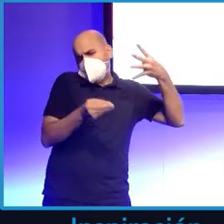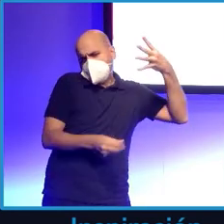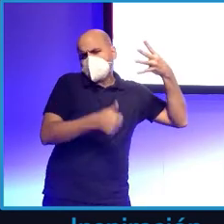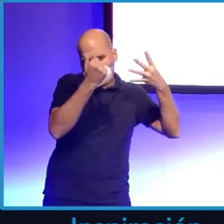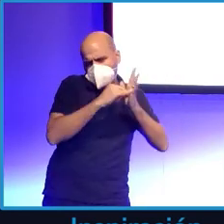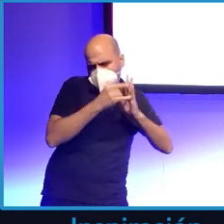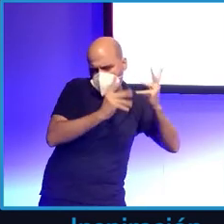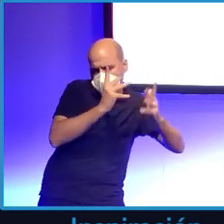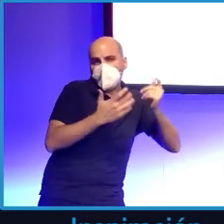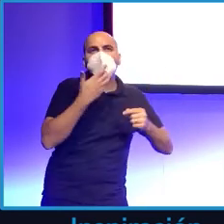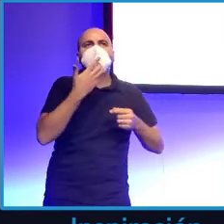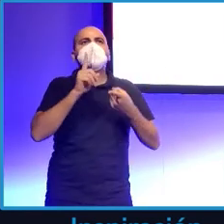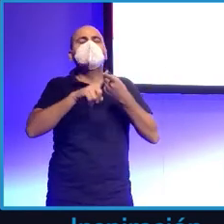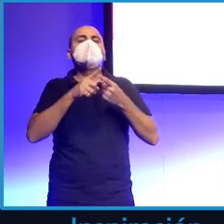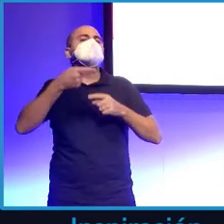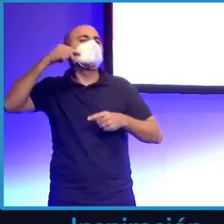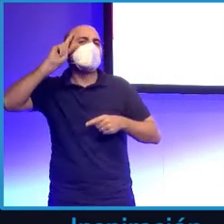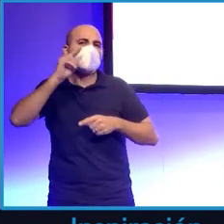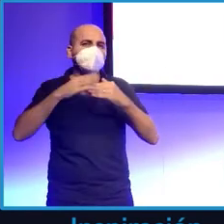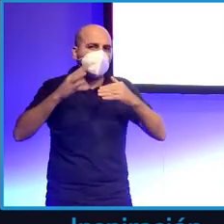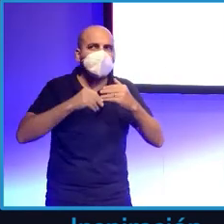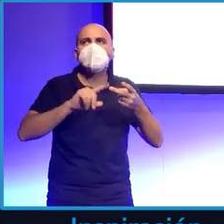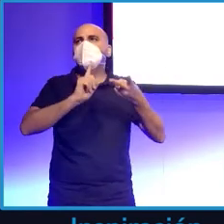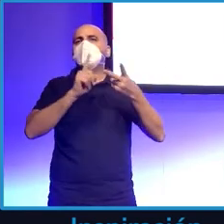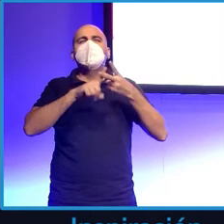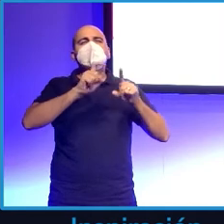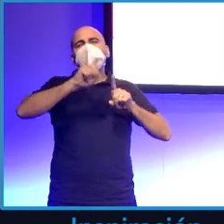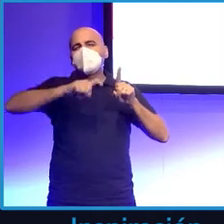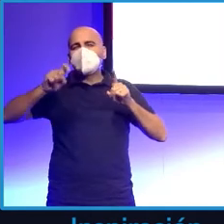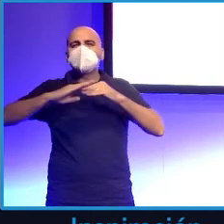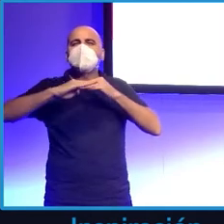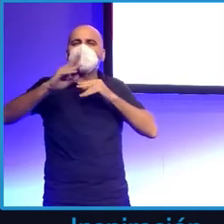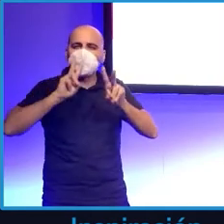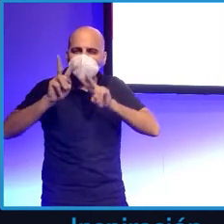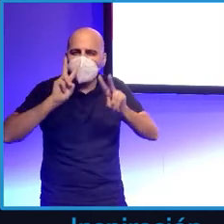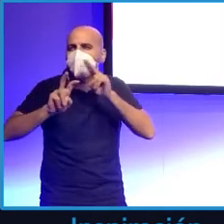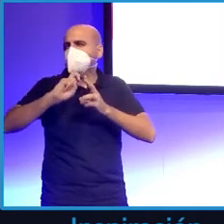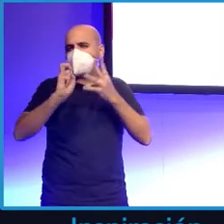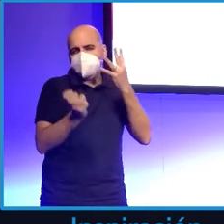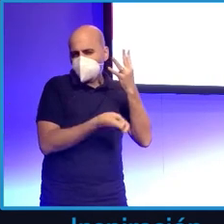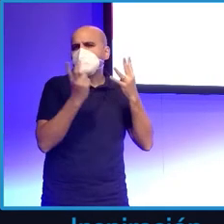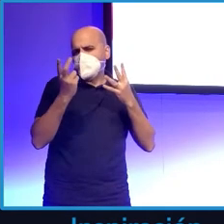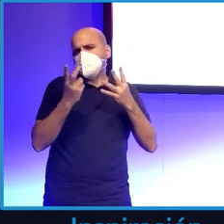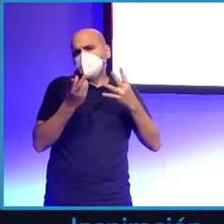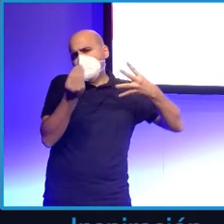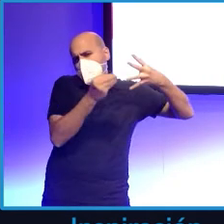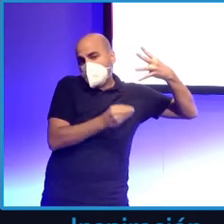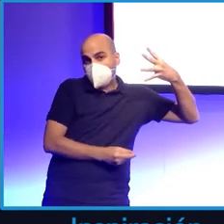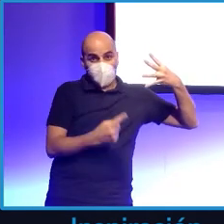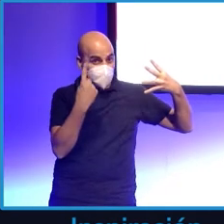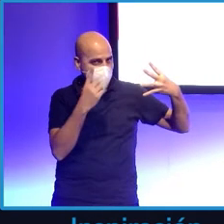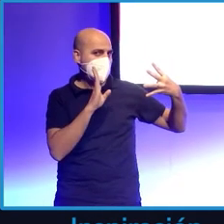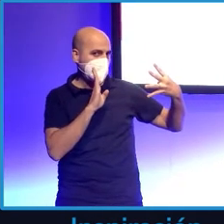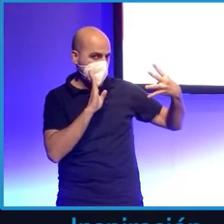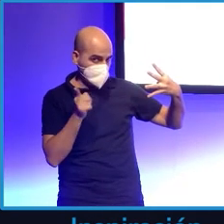métricas de estabilidad visual se ha añadido una barbaridad de cosas pero sigue siendo otra de las bases esté